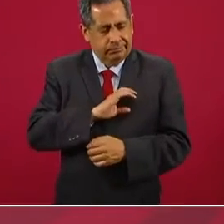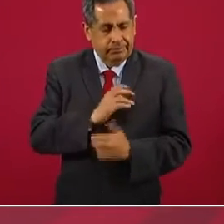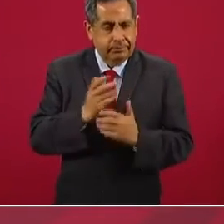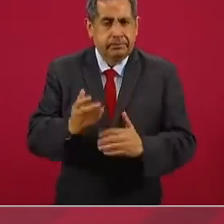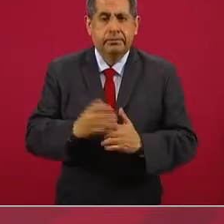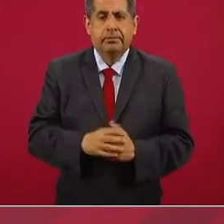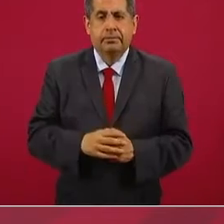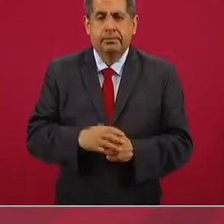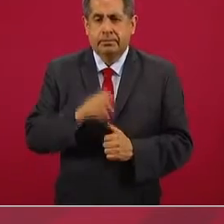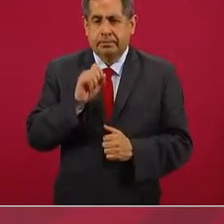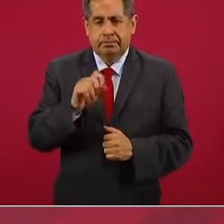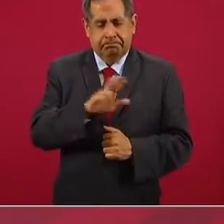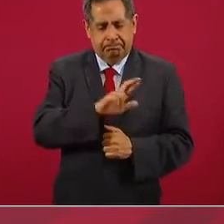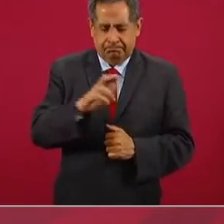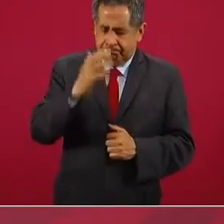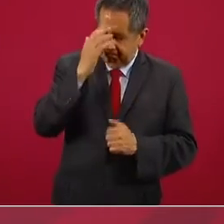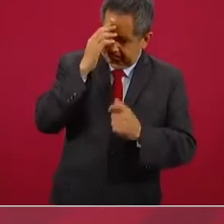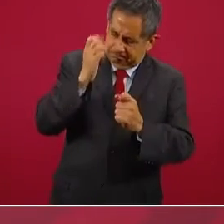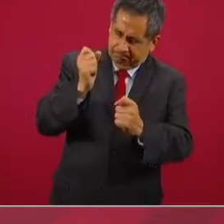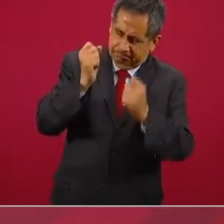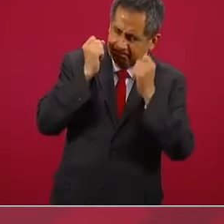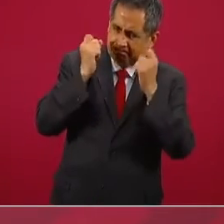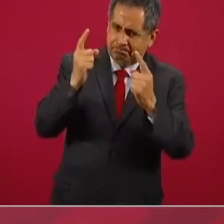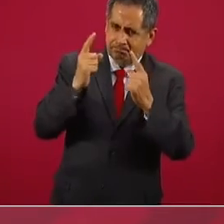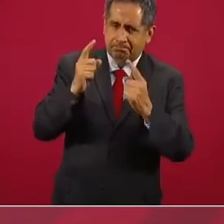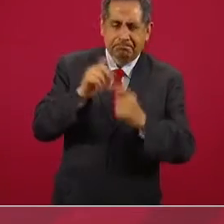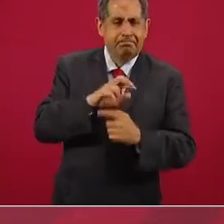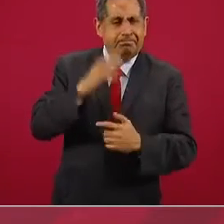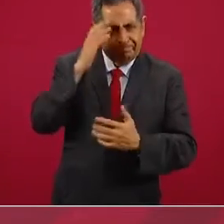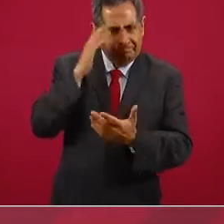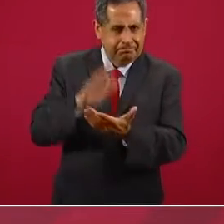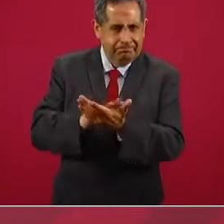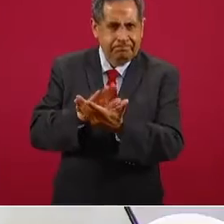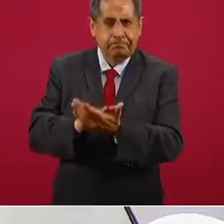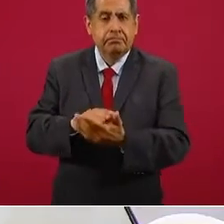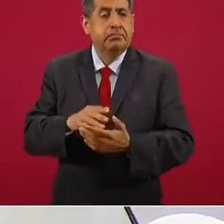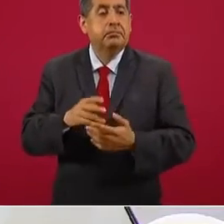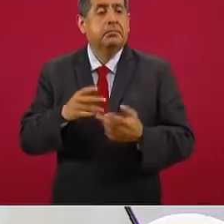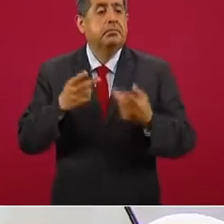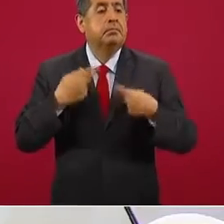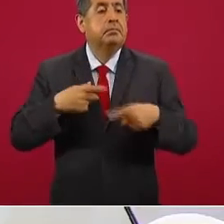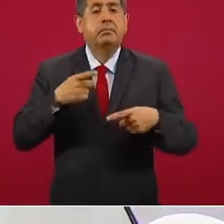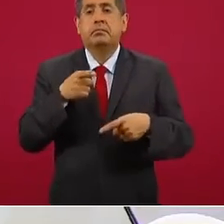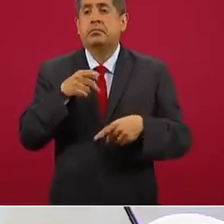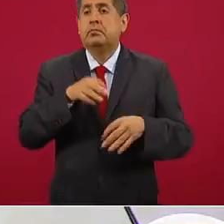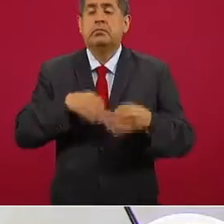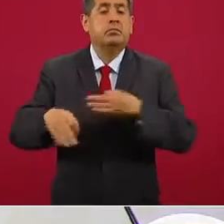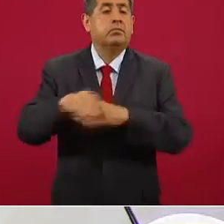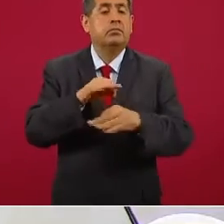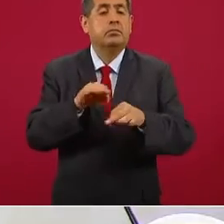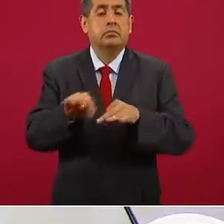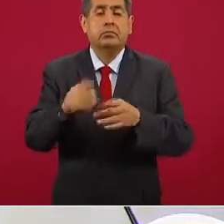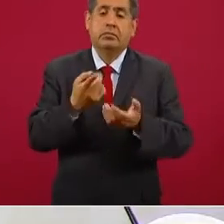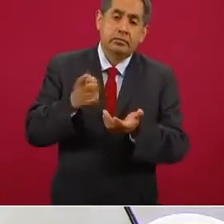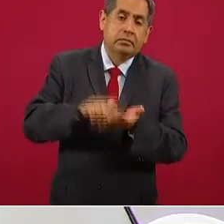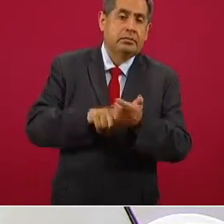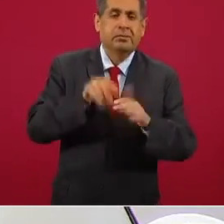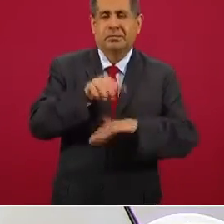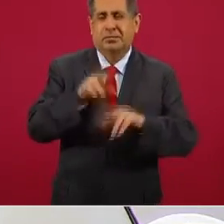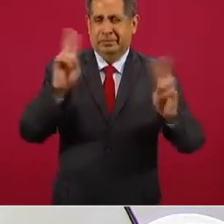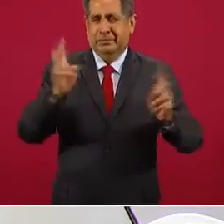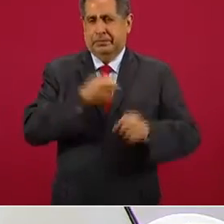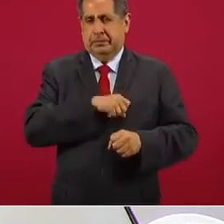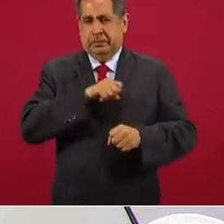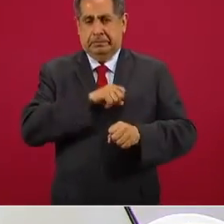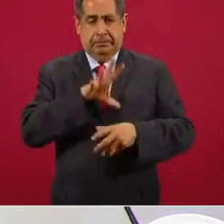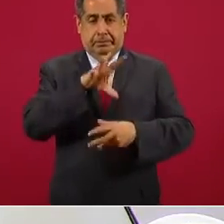y un gran reconocimiento a todos los trabajadores de la salud de nuestro país.